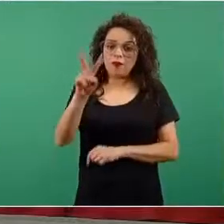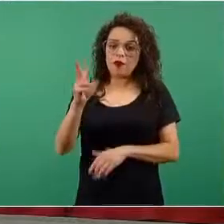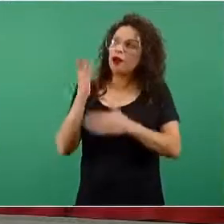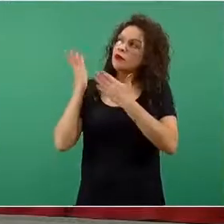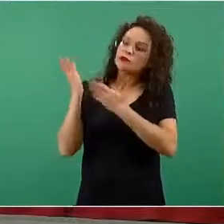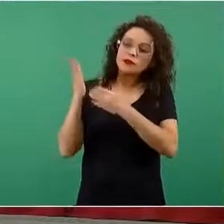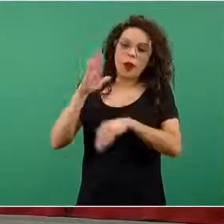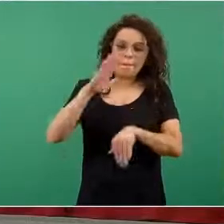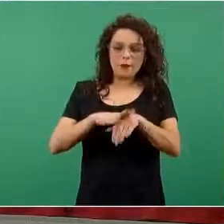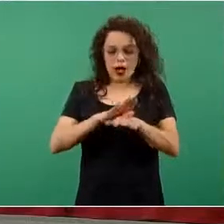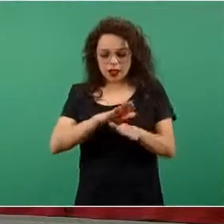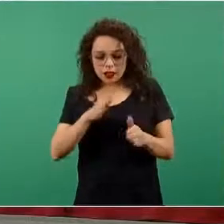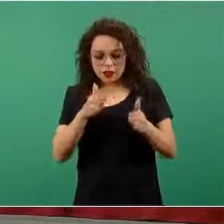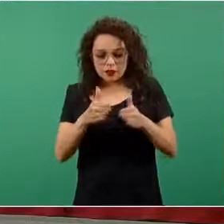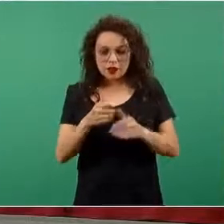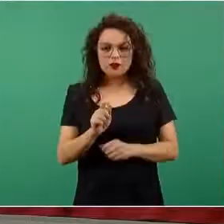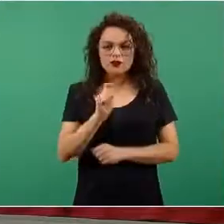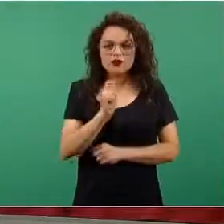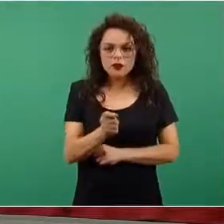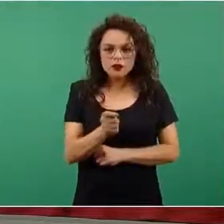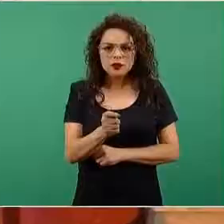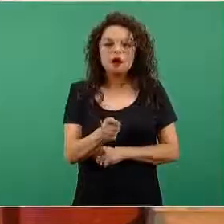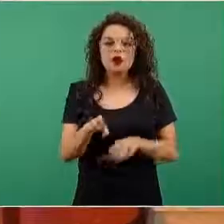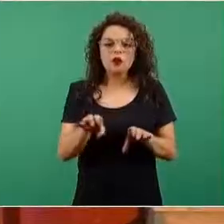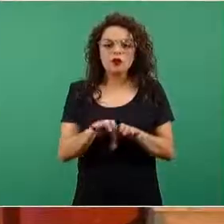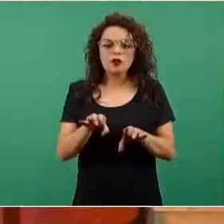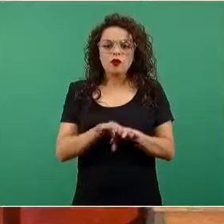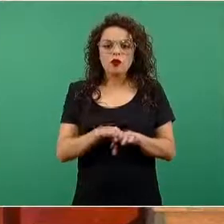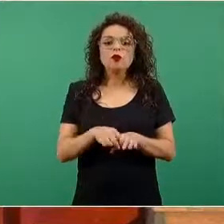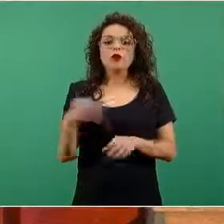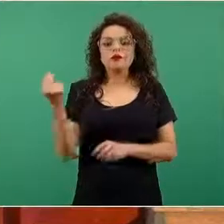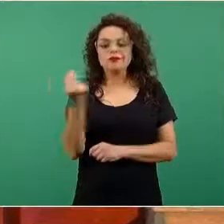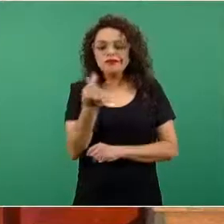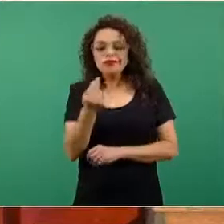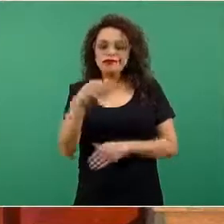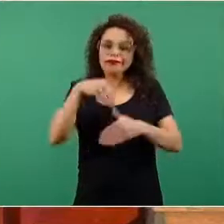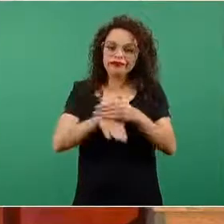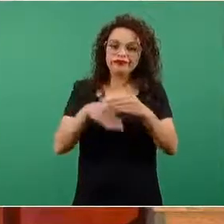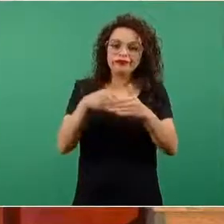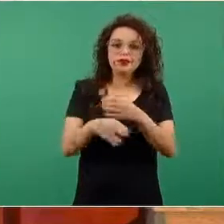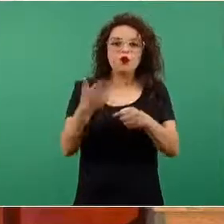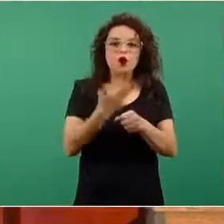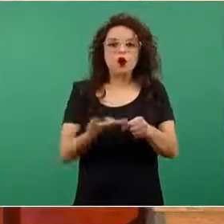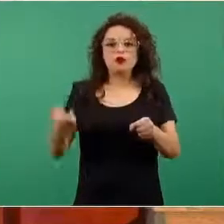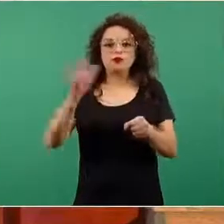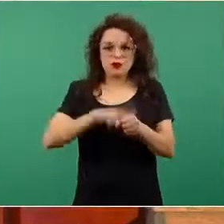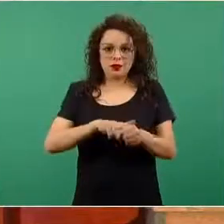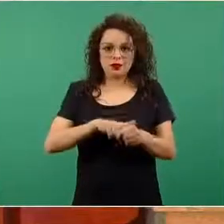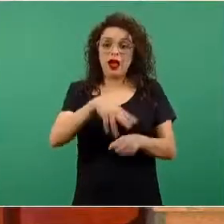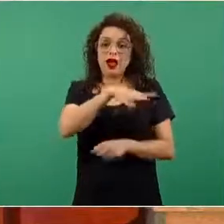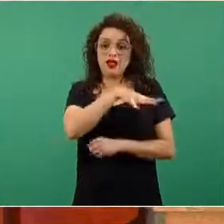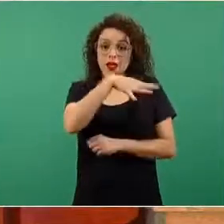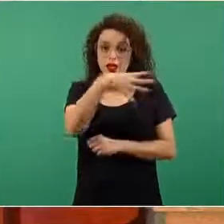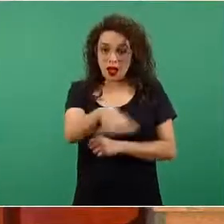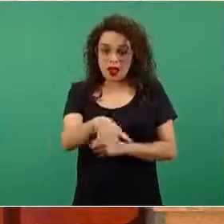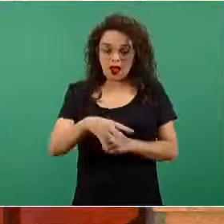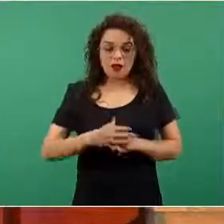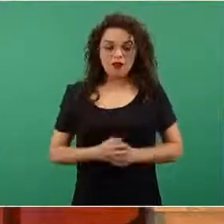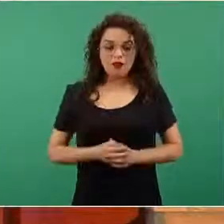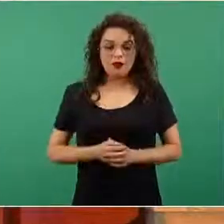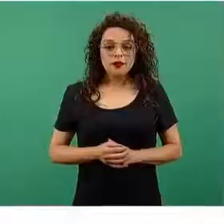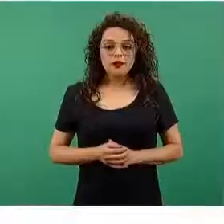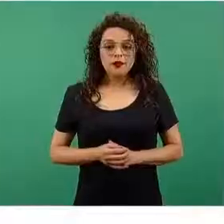comportamiento específico de cómo han estado siendo demandadas las camas de hospitalización general. Estamos